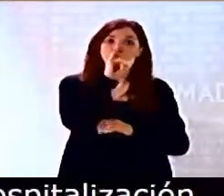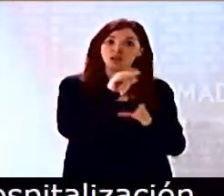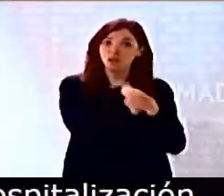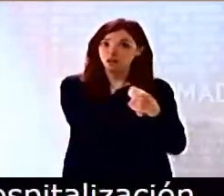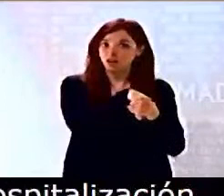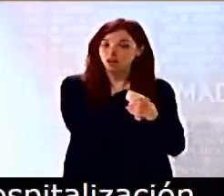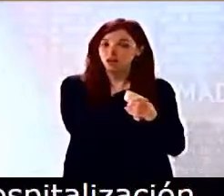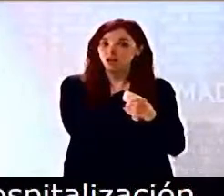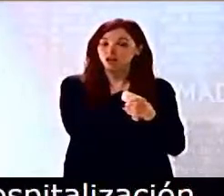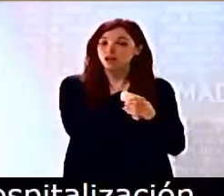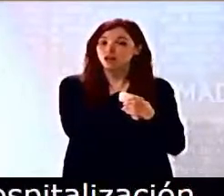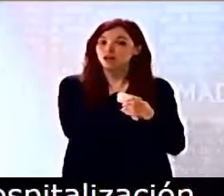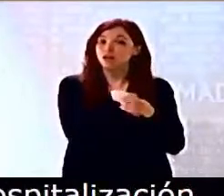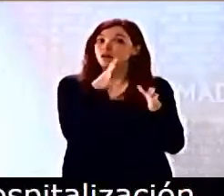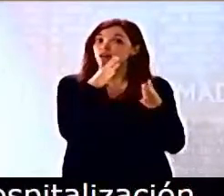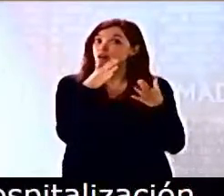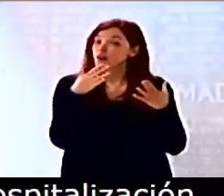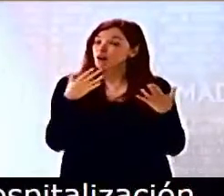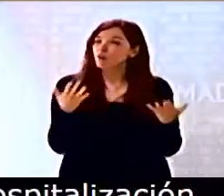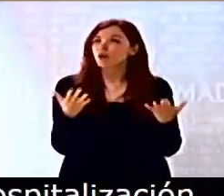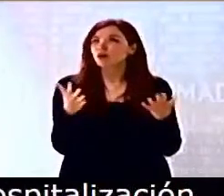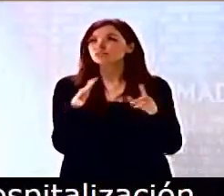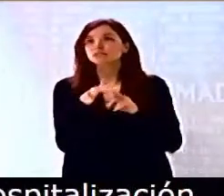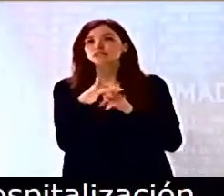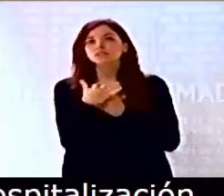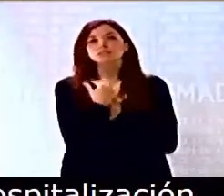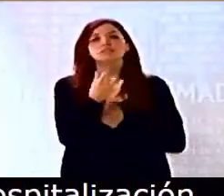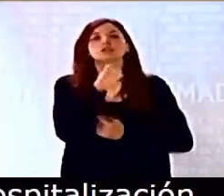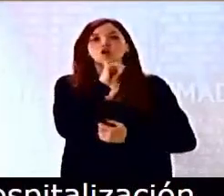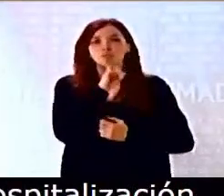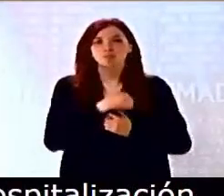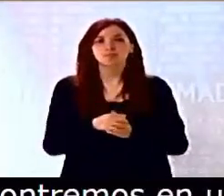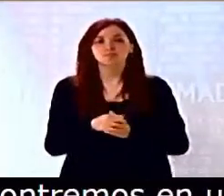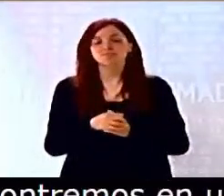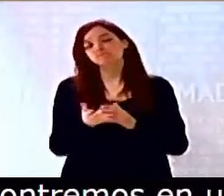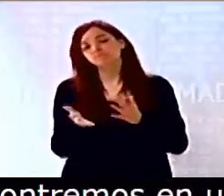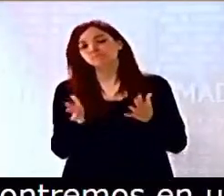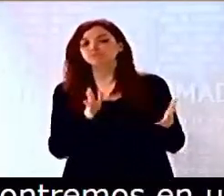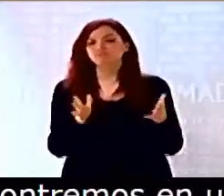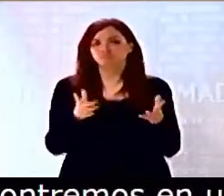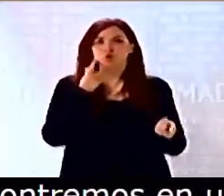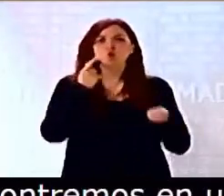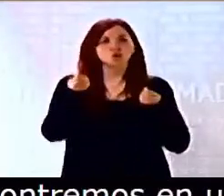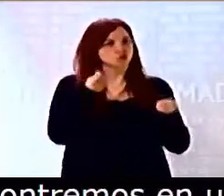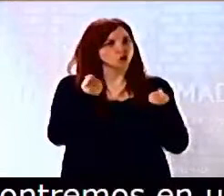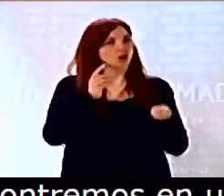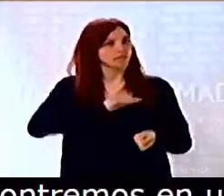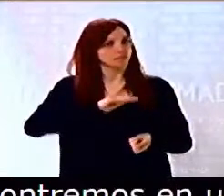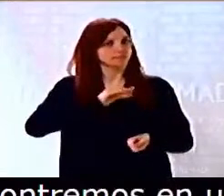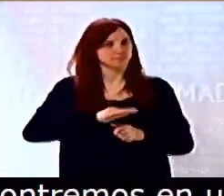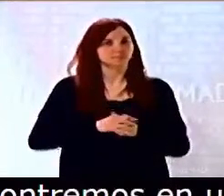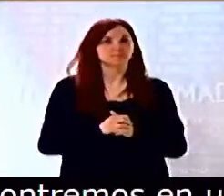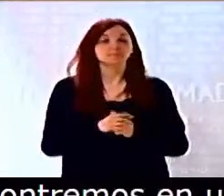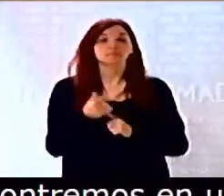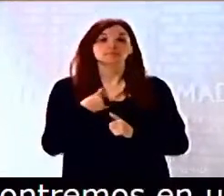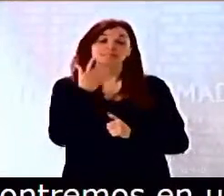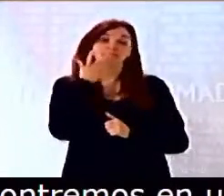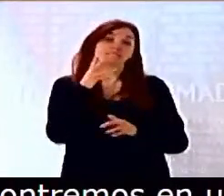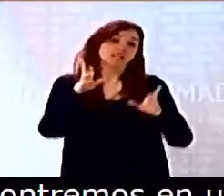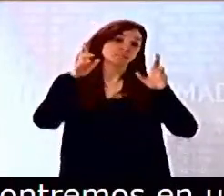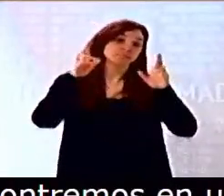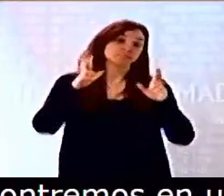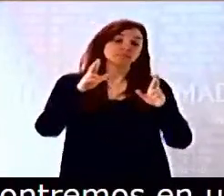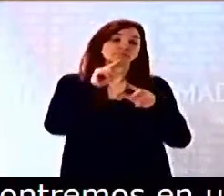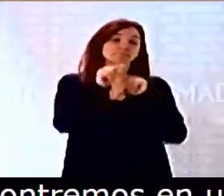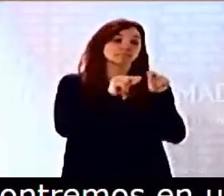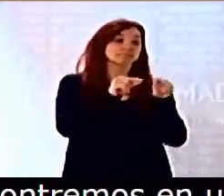intensivos, que nos encontremos en una situación en cierta medida controlada, ¿no? Mi deseo es que ni hubiese